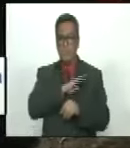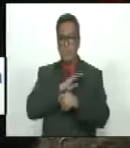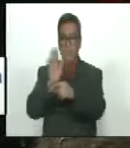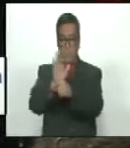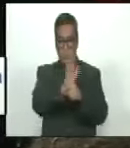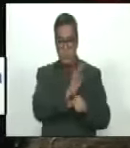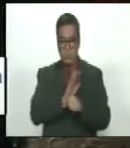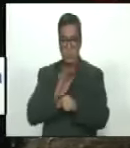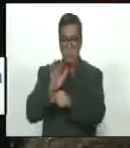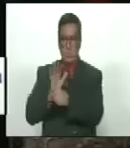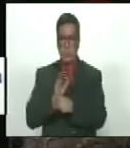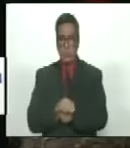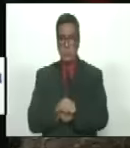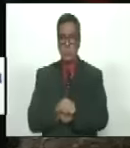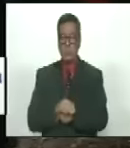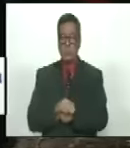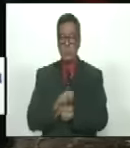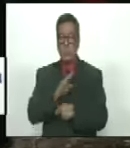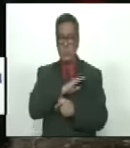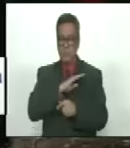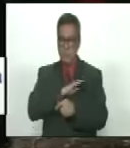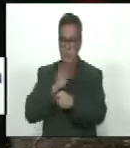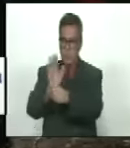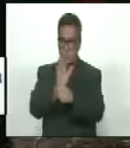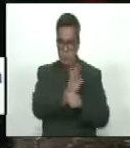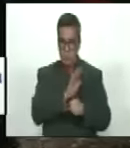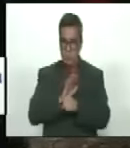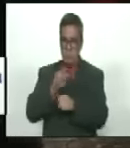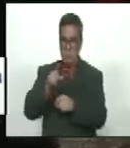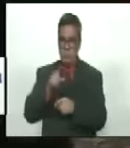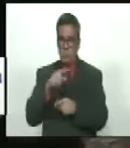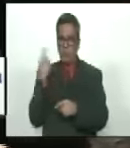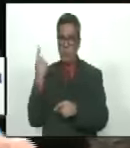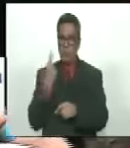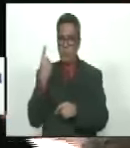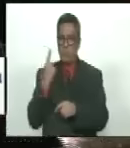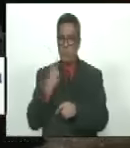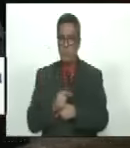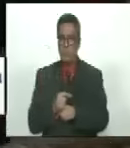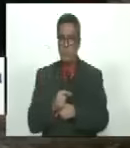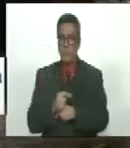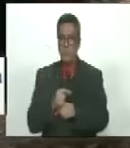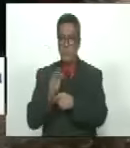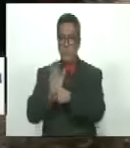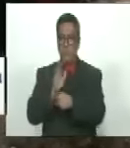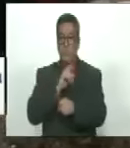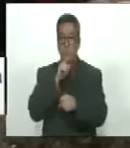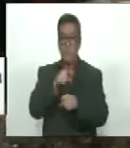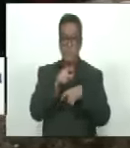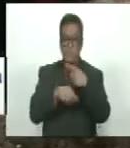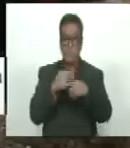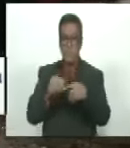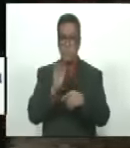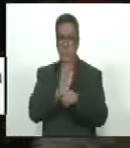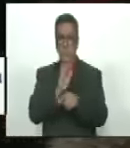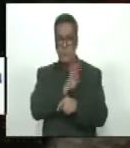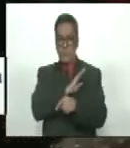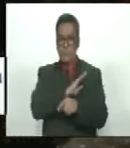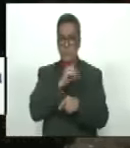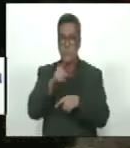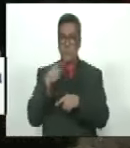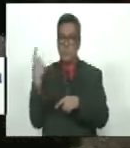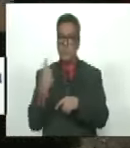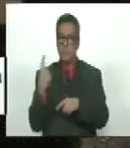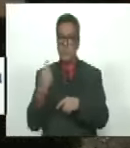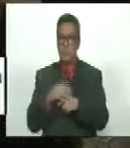autocuidado. El autocuidado trata no solo del entrecuidarse, sino de cuidarse uno cuando está